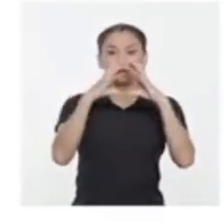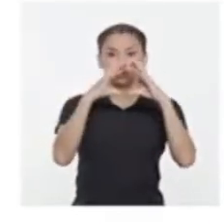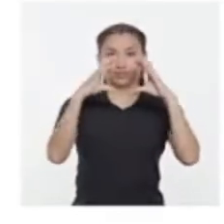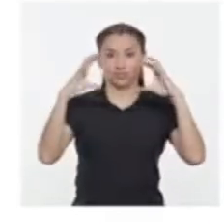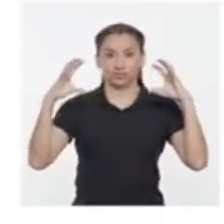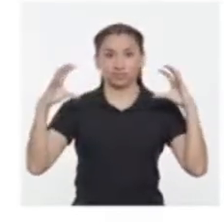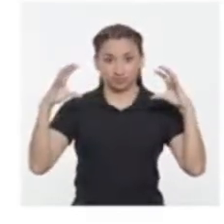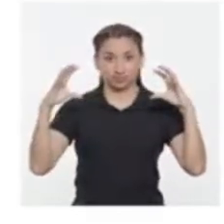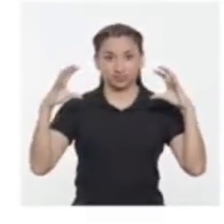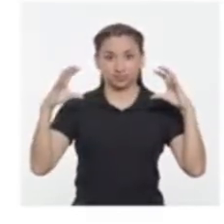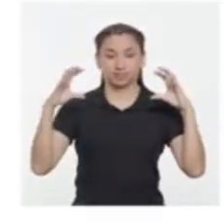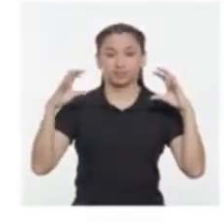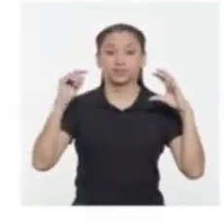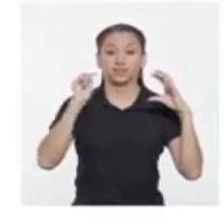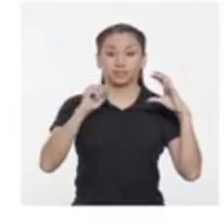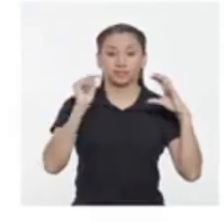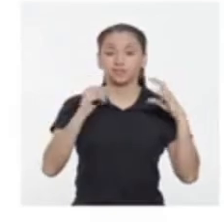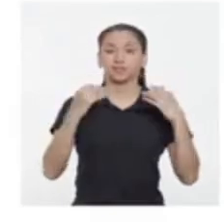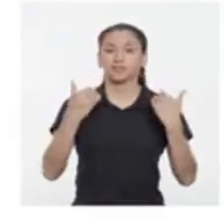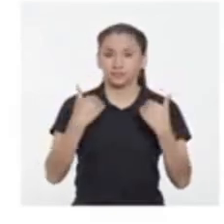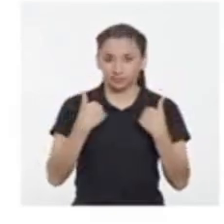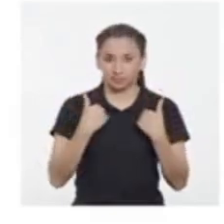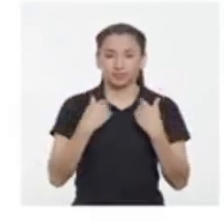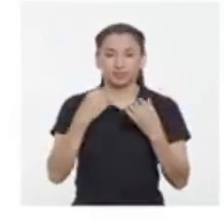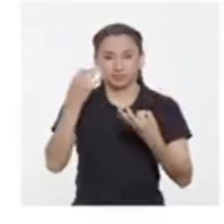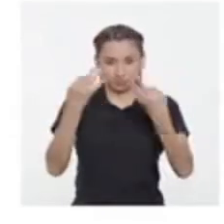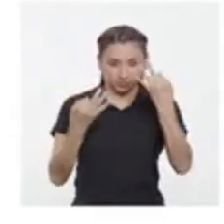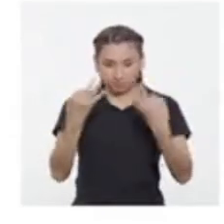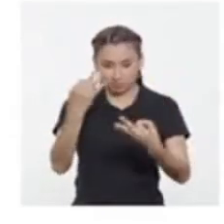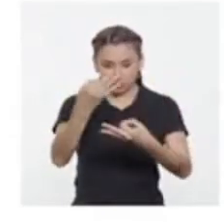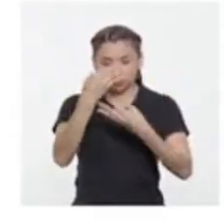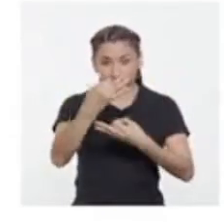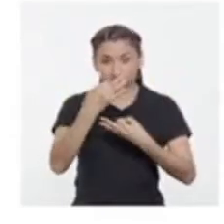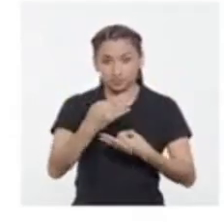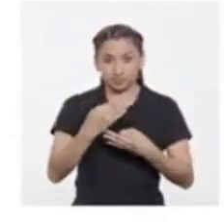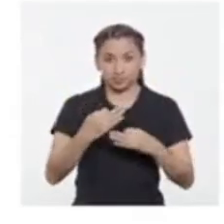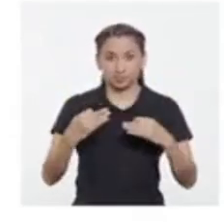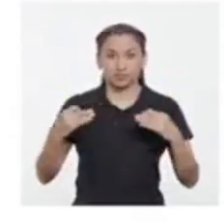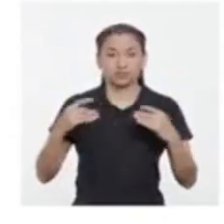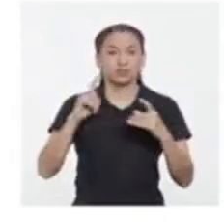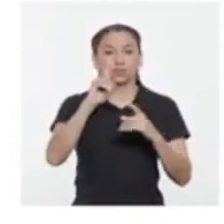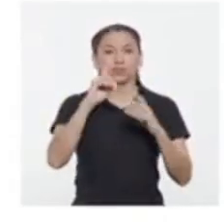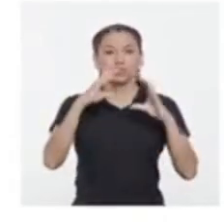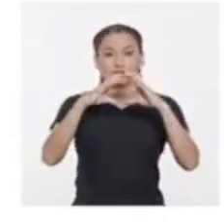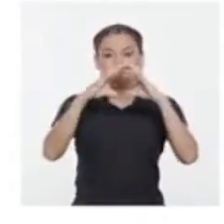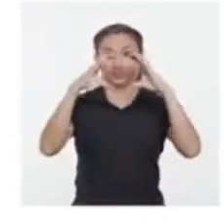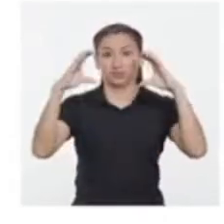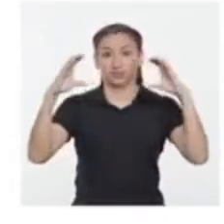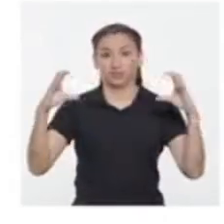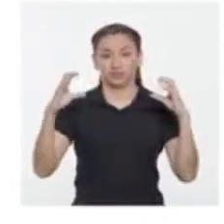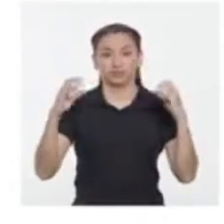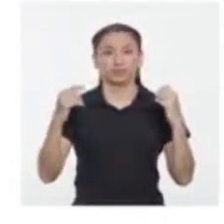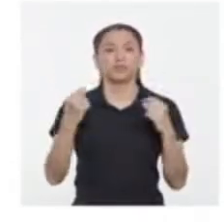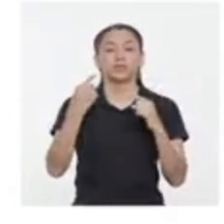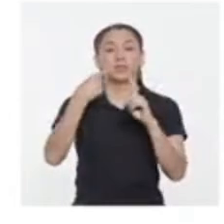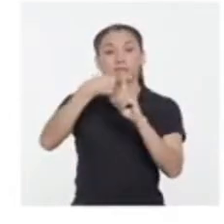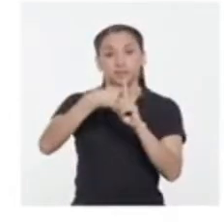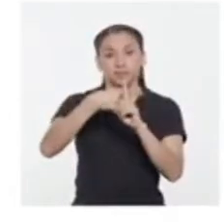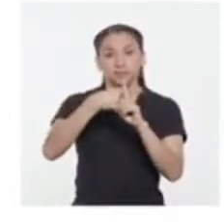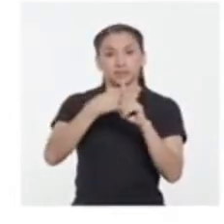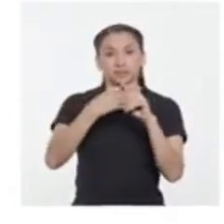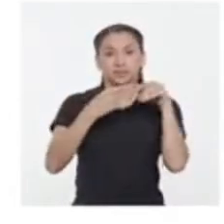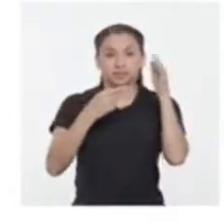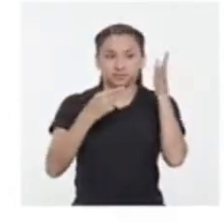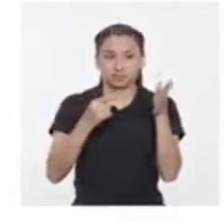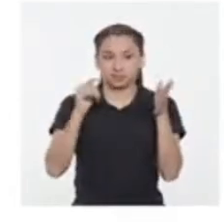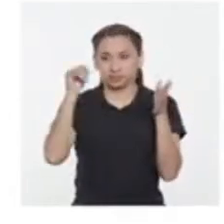forma cilíndrica. En ese sentido, tenemos que calcular el área total de un cilindro, que es igual a la suma